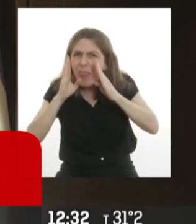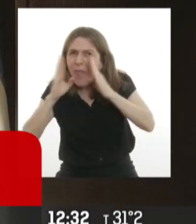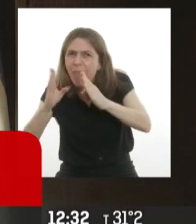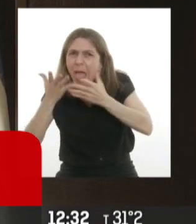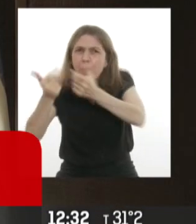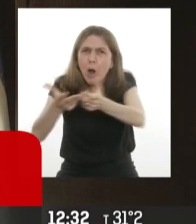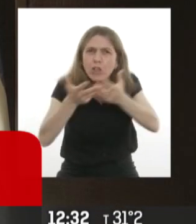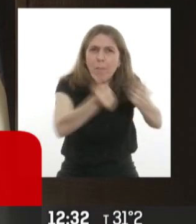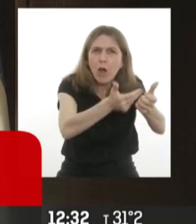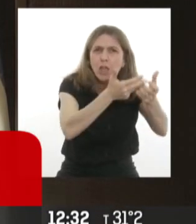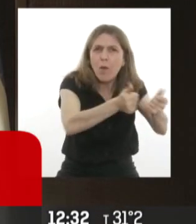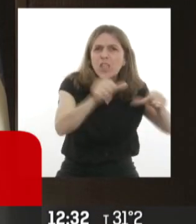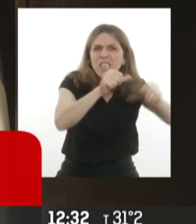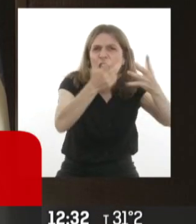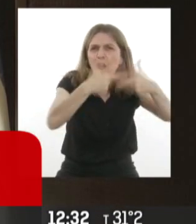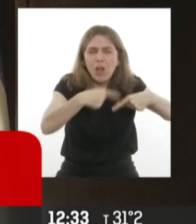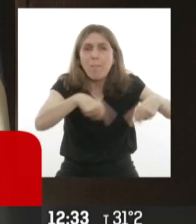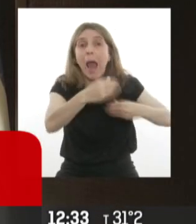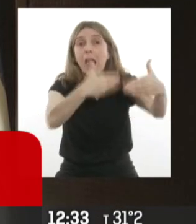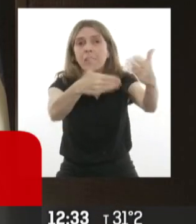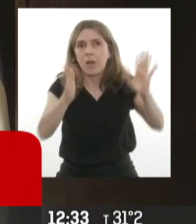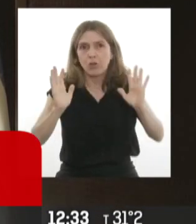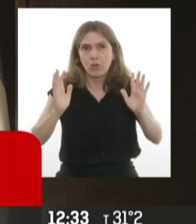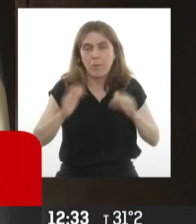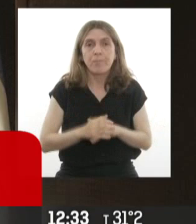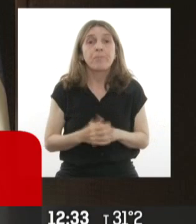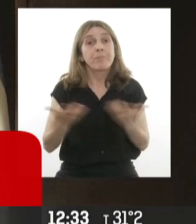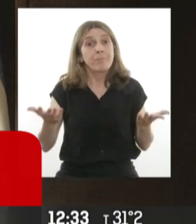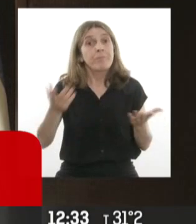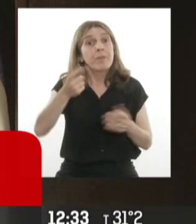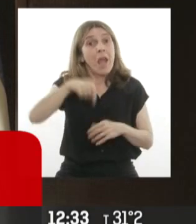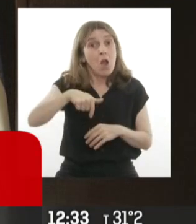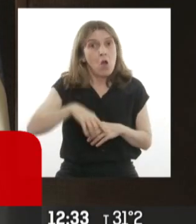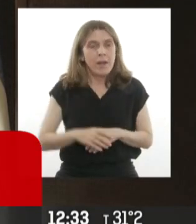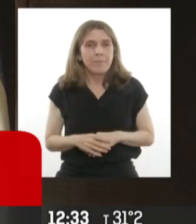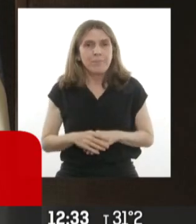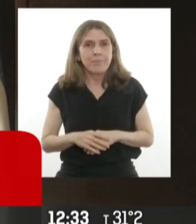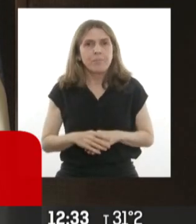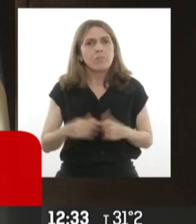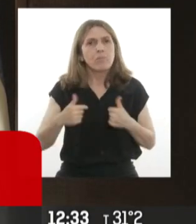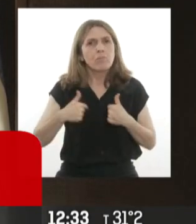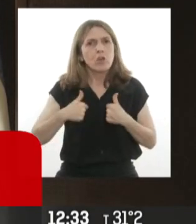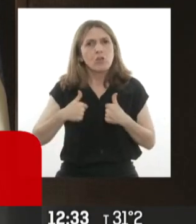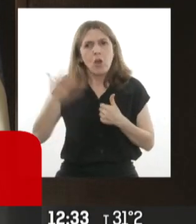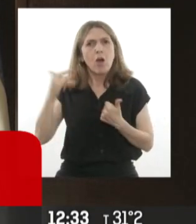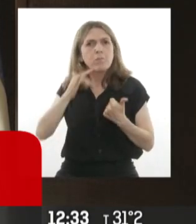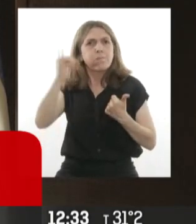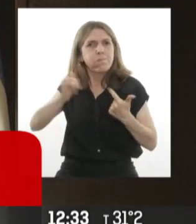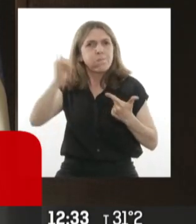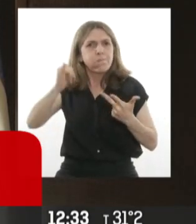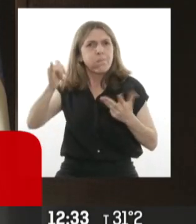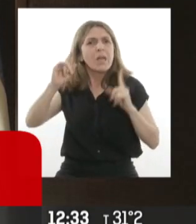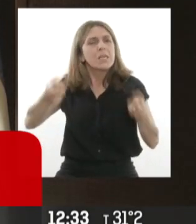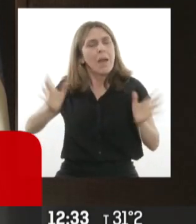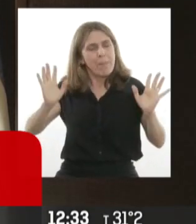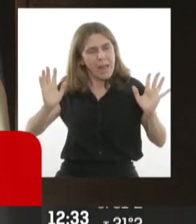actividades para lograr el desarrollo. Ahora bien, yo digo todo esto y también digo que con mucho